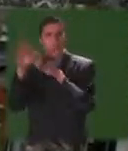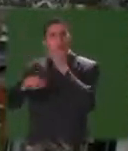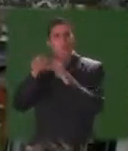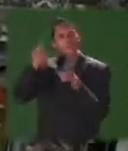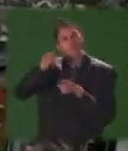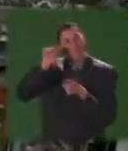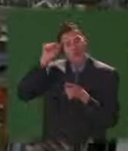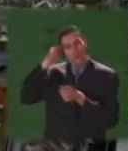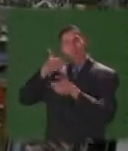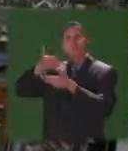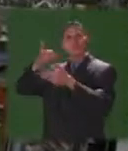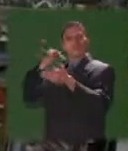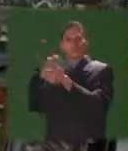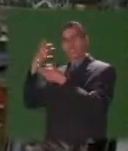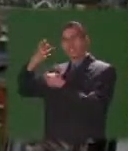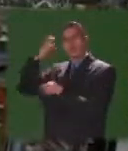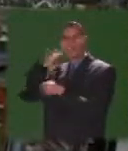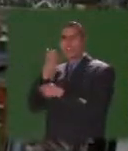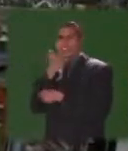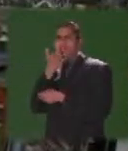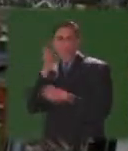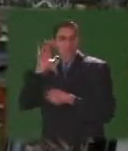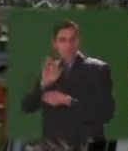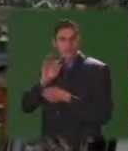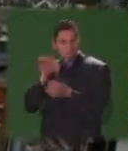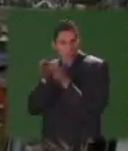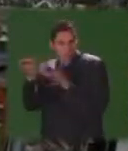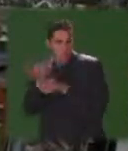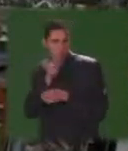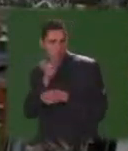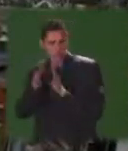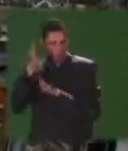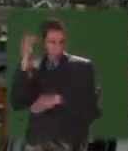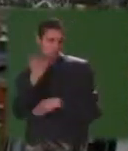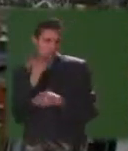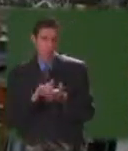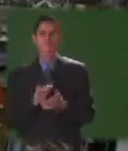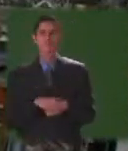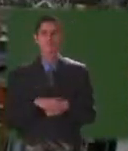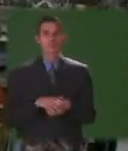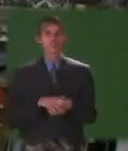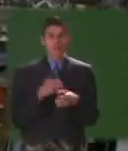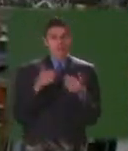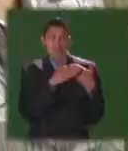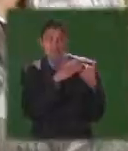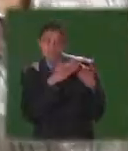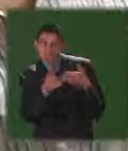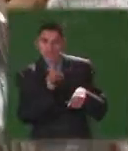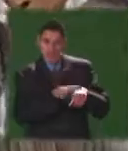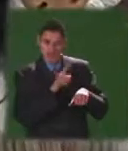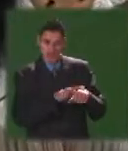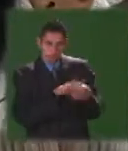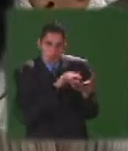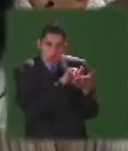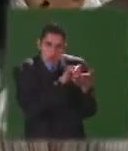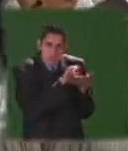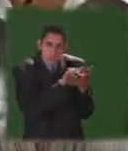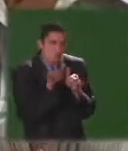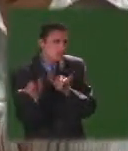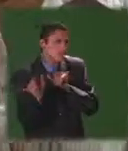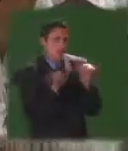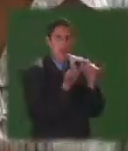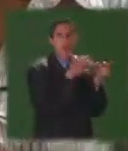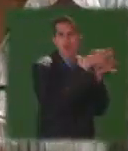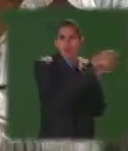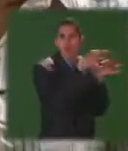comunidad y teniendo en cuenta los antecedentes históricos que en este caso presenta un municipio como el de Agua de Dios actualmente iniciados hace